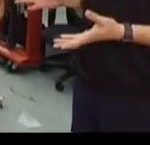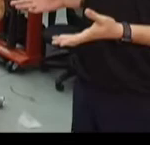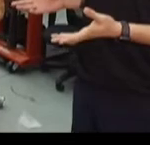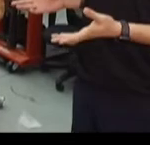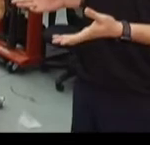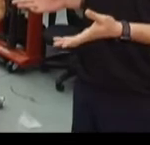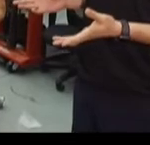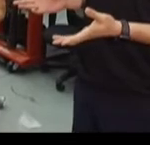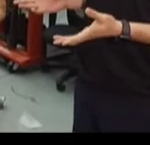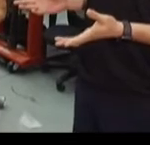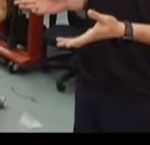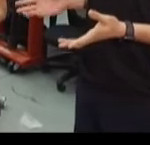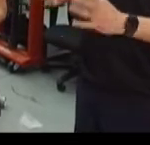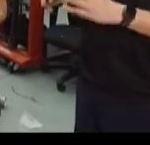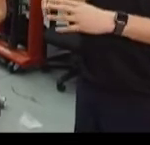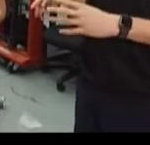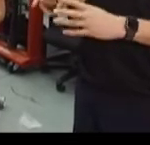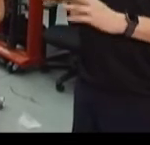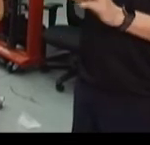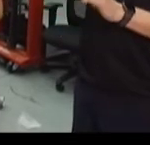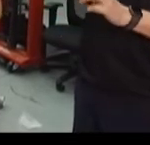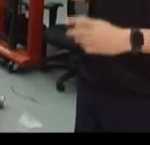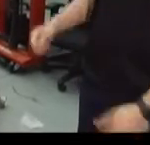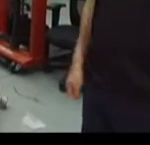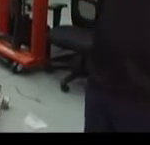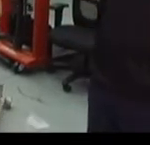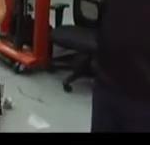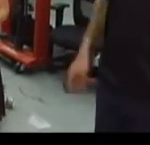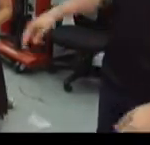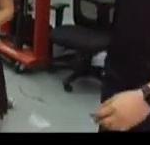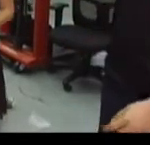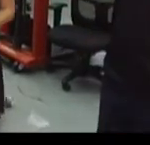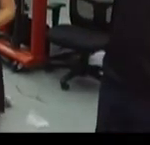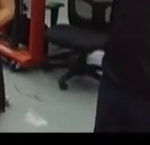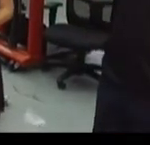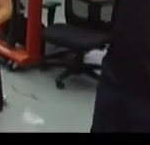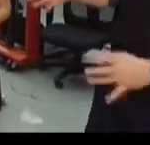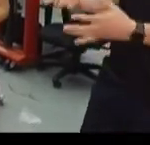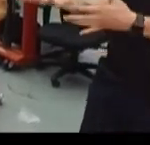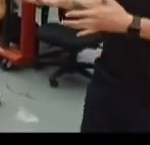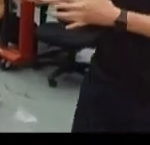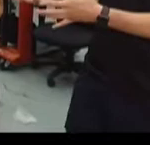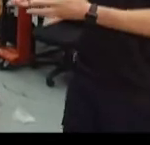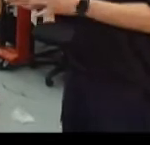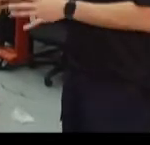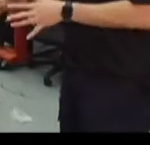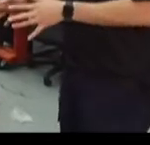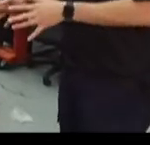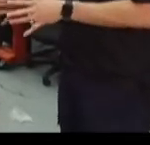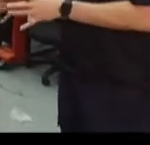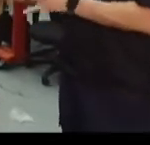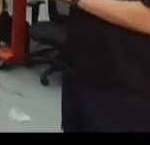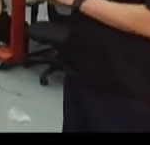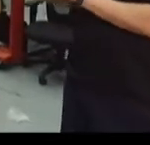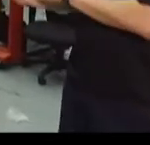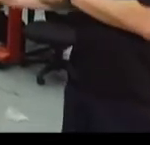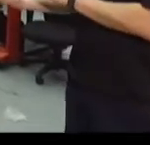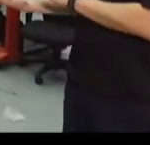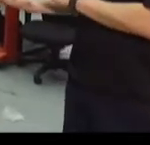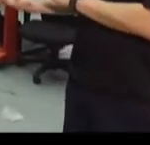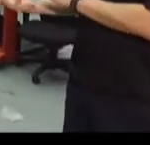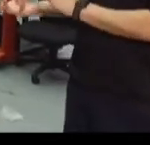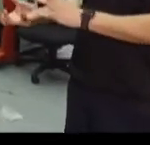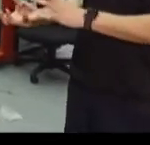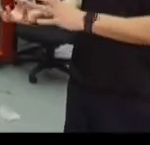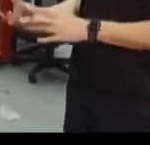un robot lunar. De hecho, es como una troquita lunar, ¿no? De que en medio, nosotros estamos haciendo el robot que va a llevar en medio